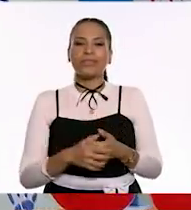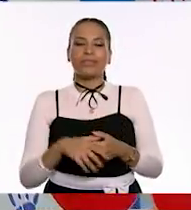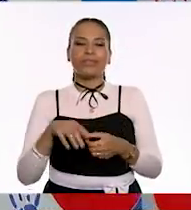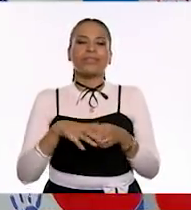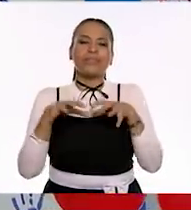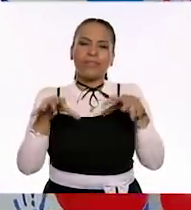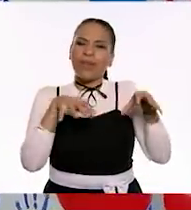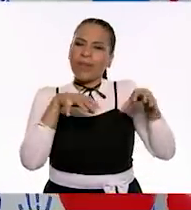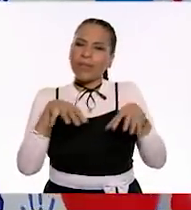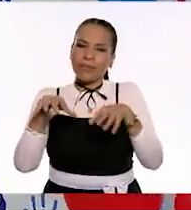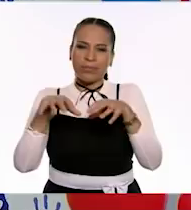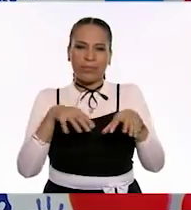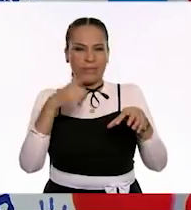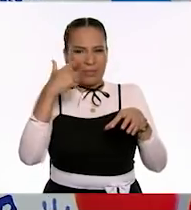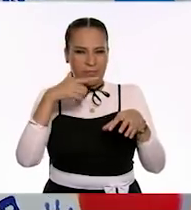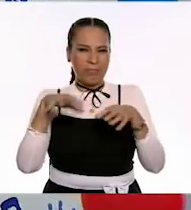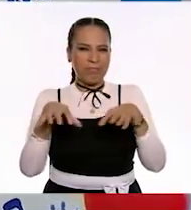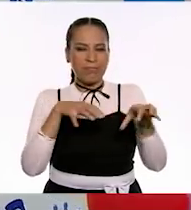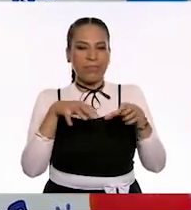zombie,